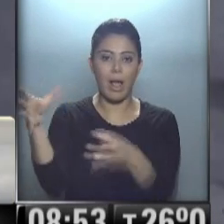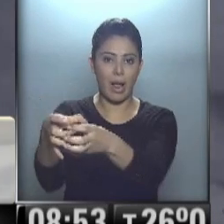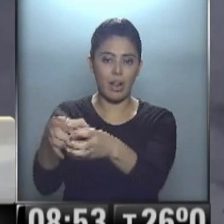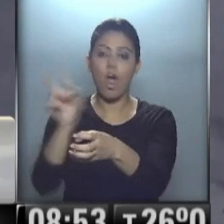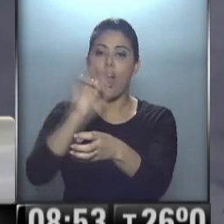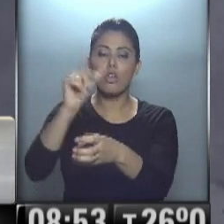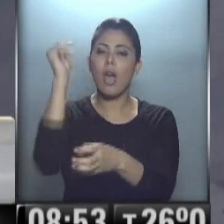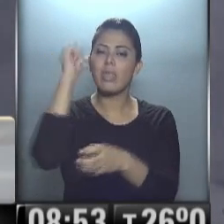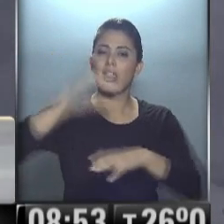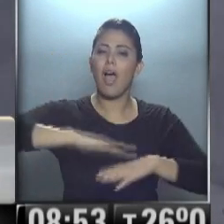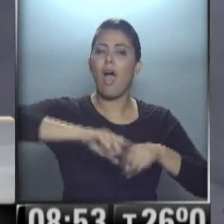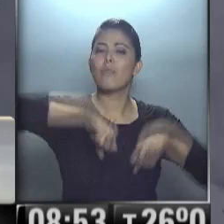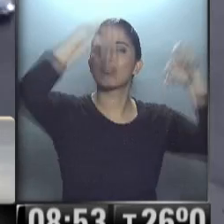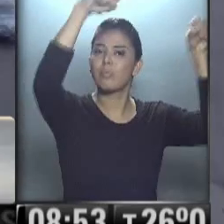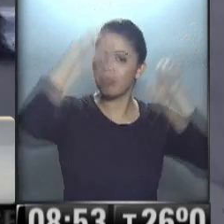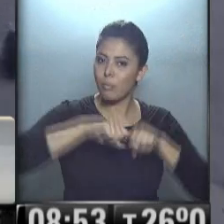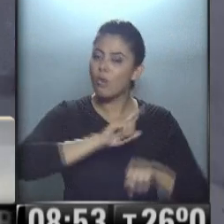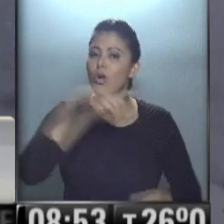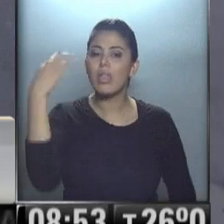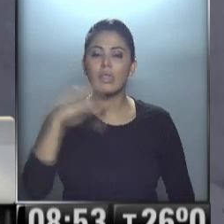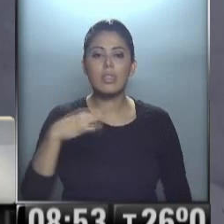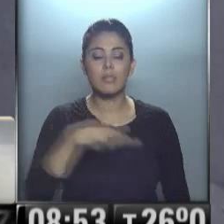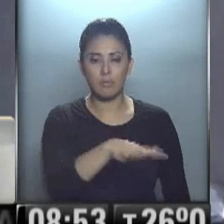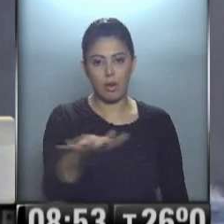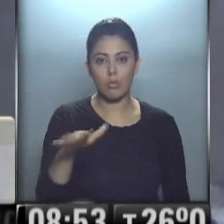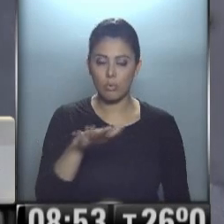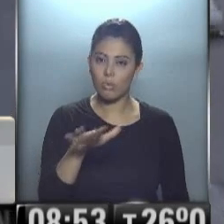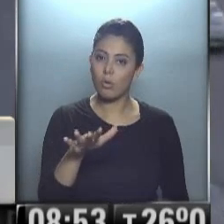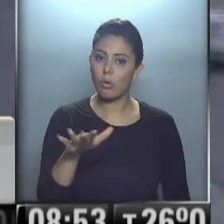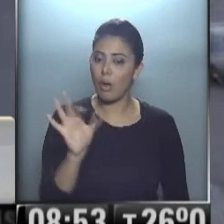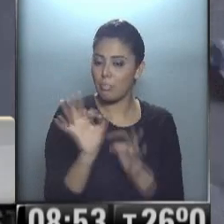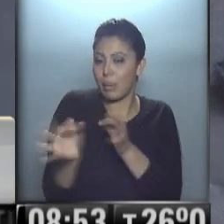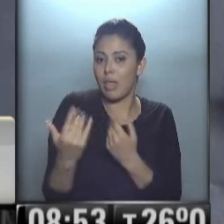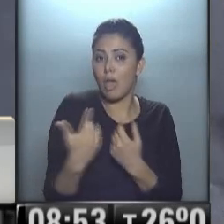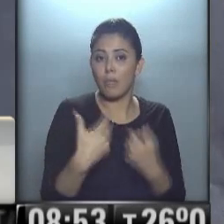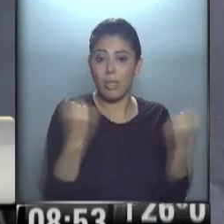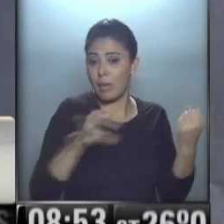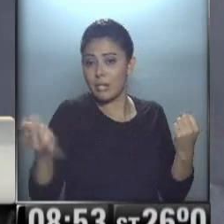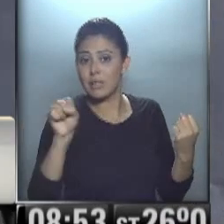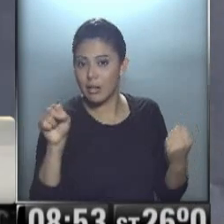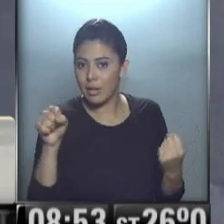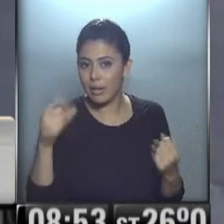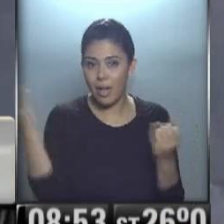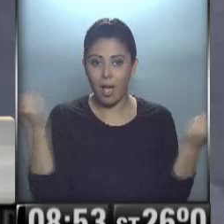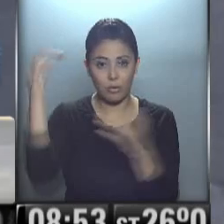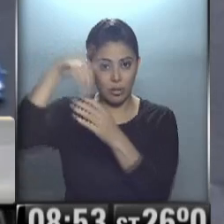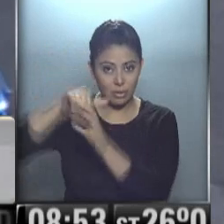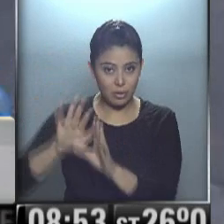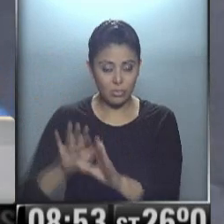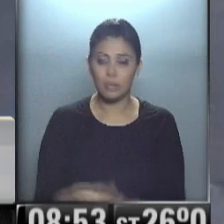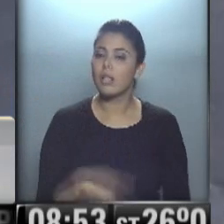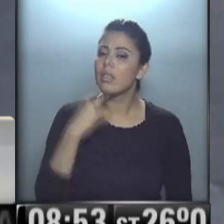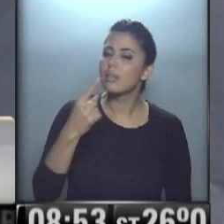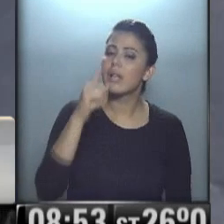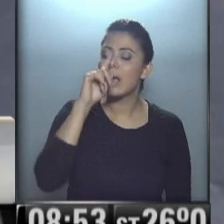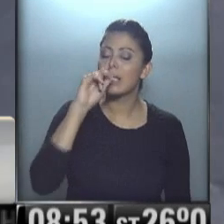el baúl, sino tiene que estar en un lugar bien pronto a poder sacarlo, es decir, dentro del habitáculo, ¿no? Hugo,